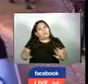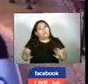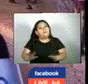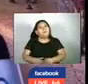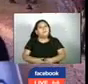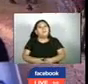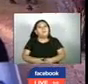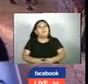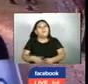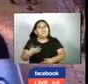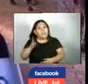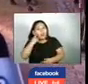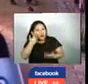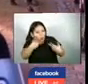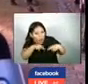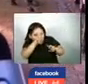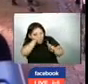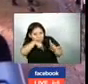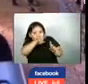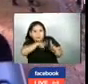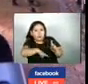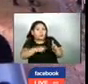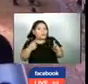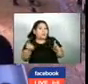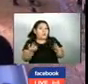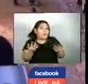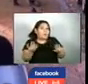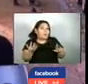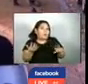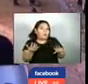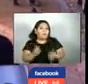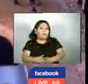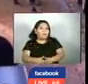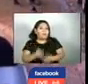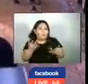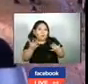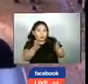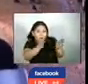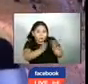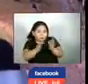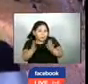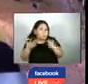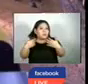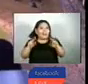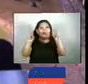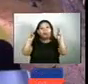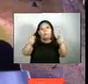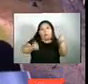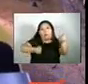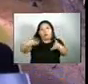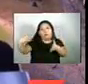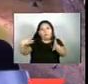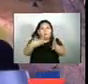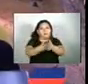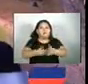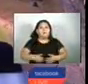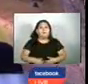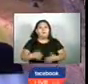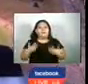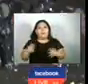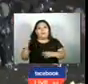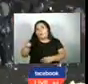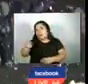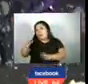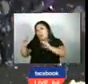ya fue estabilizado pues, y ahorita solamente están ya en los arreglos que proceden con respecto a este accidente con la